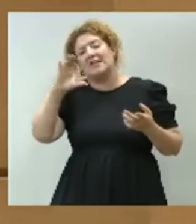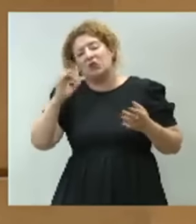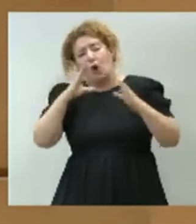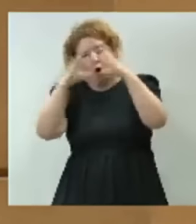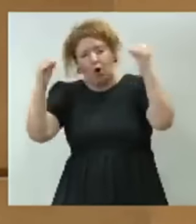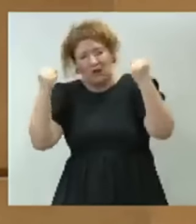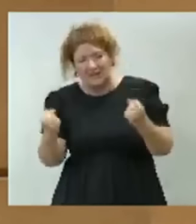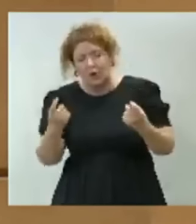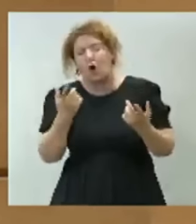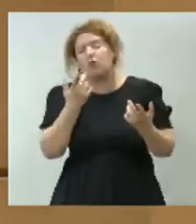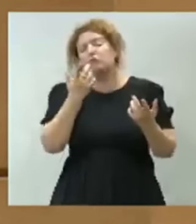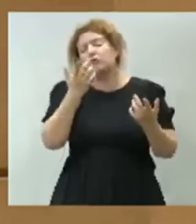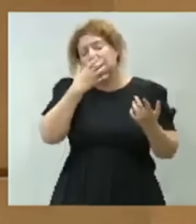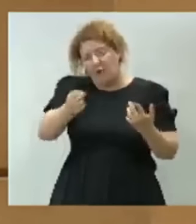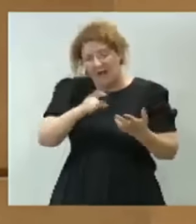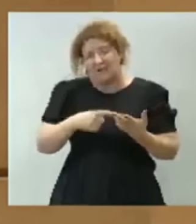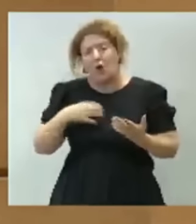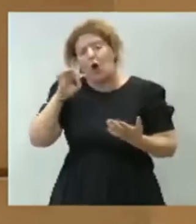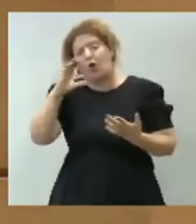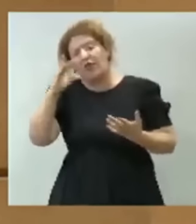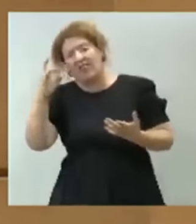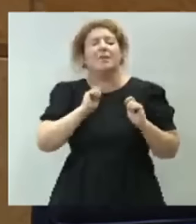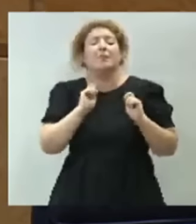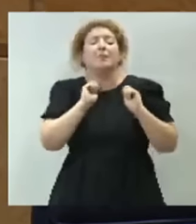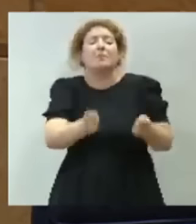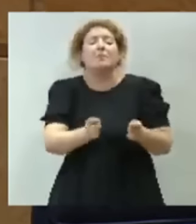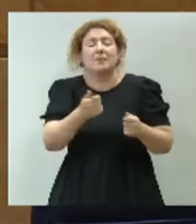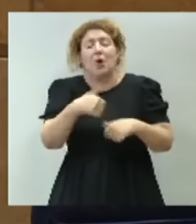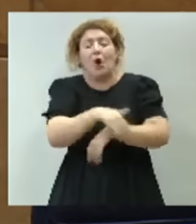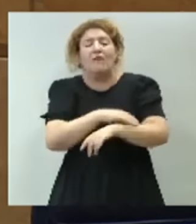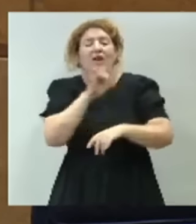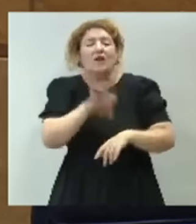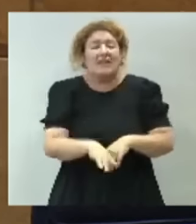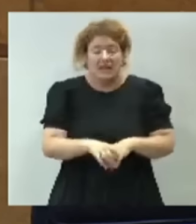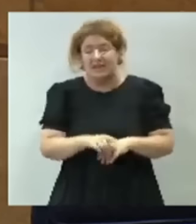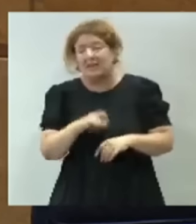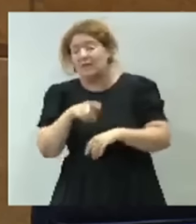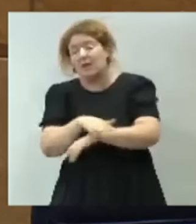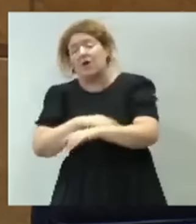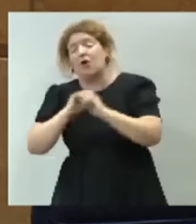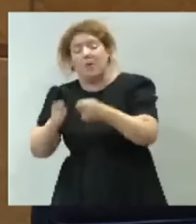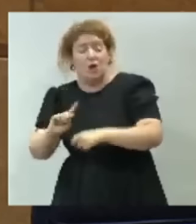Socialista. Embajada de la OCDE, Partido Socialista. Hace usted un listado interminable